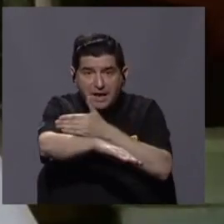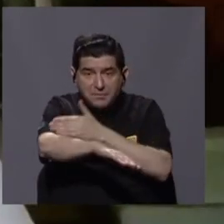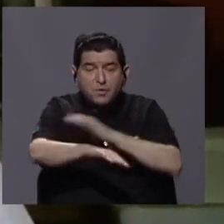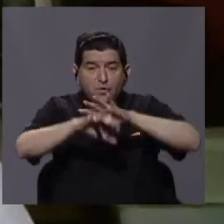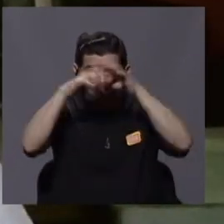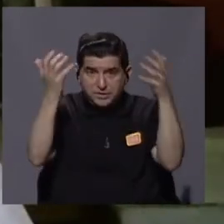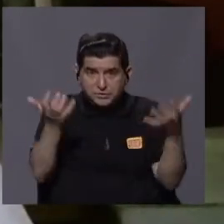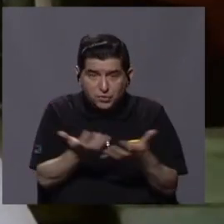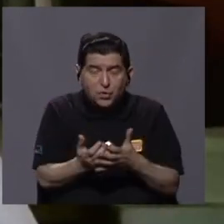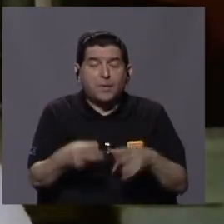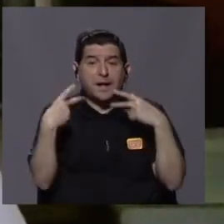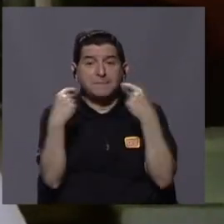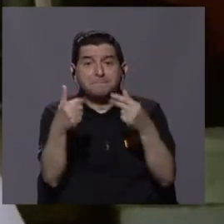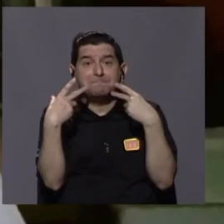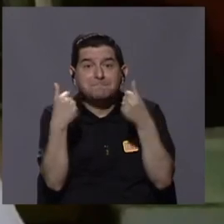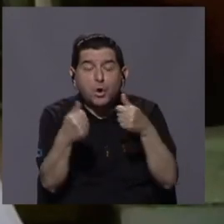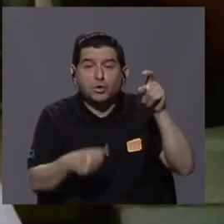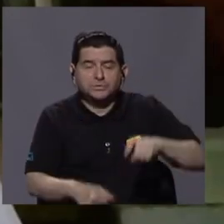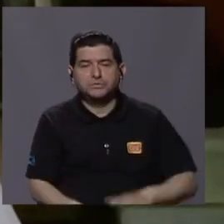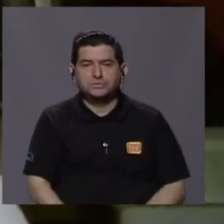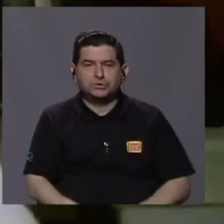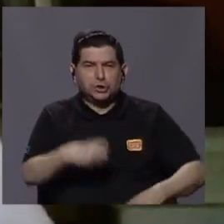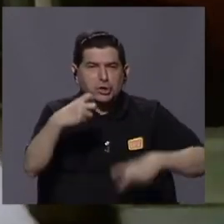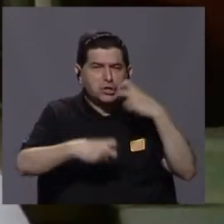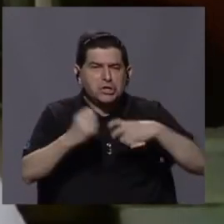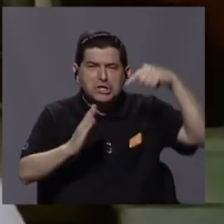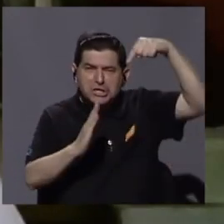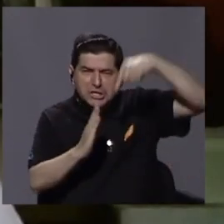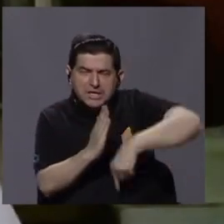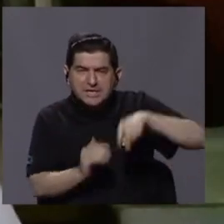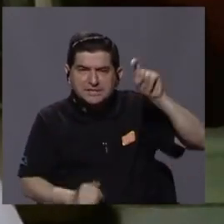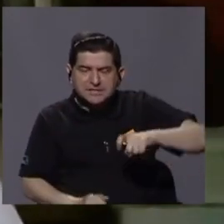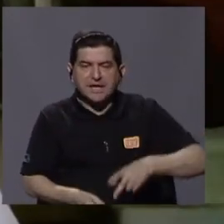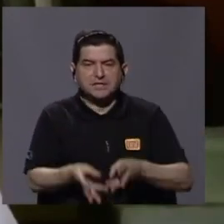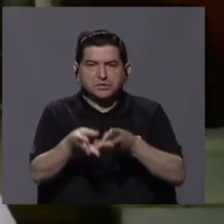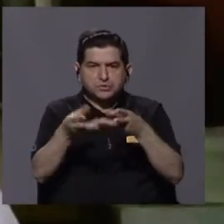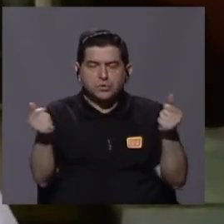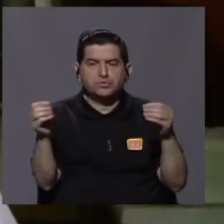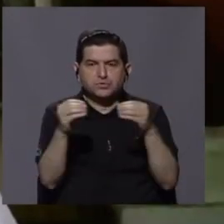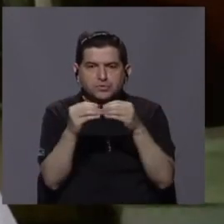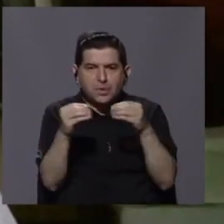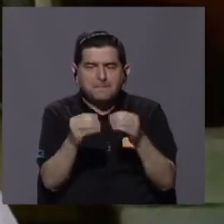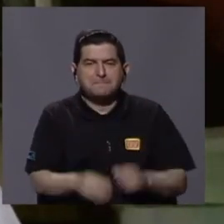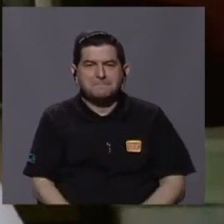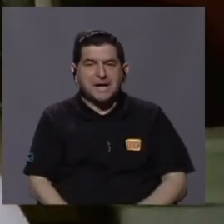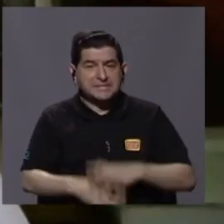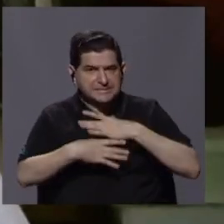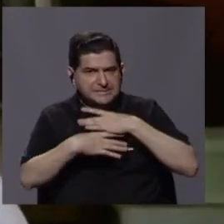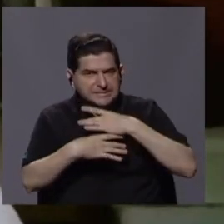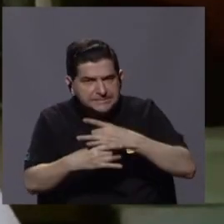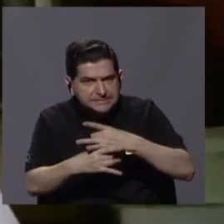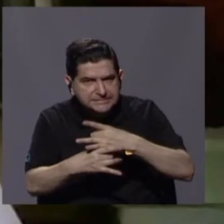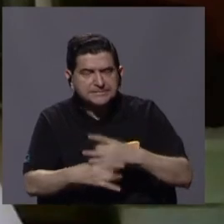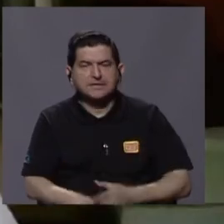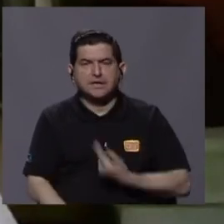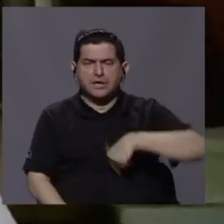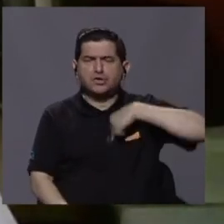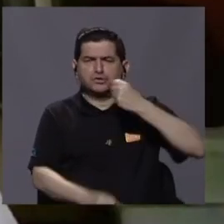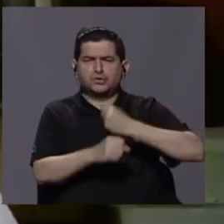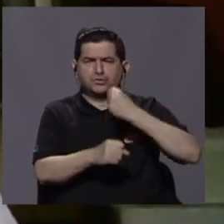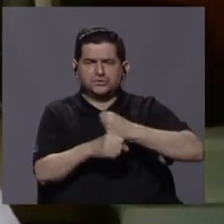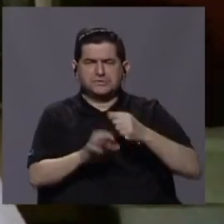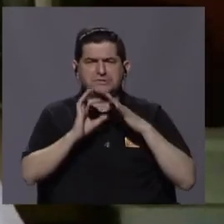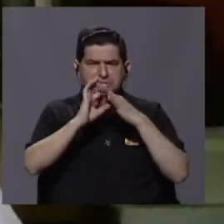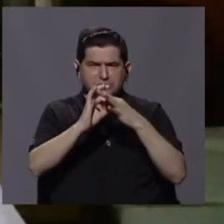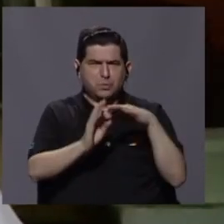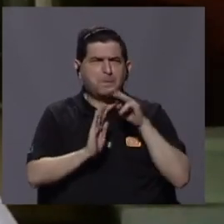que tenemos las crisis más graves demandan las soluciones más ambiciosas y debemos trabajar juntos